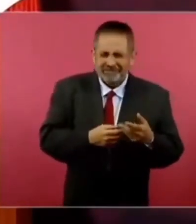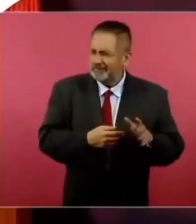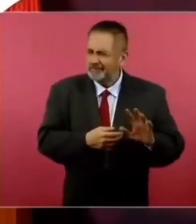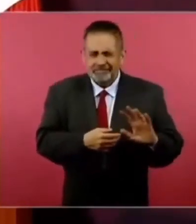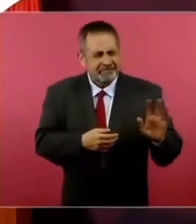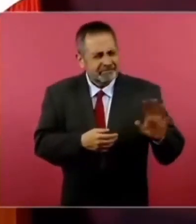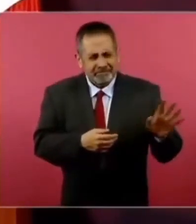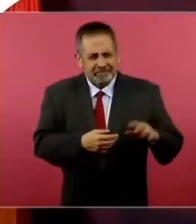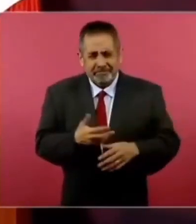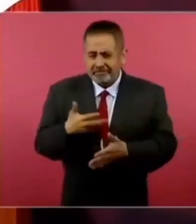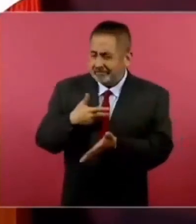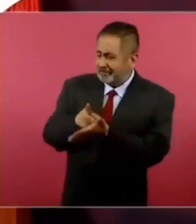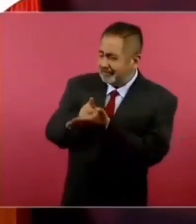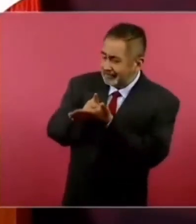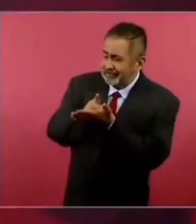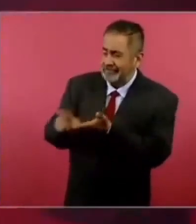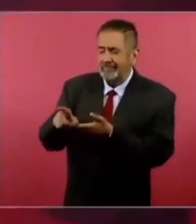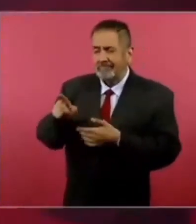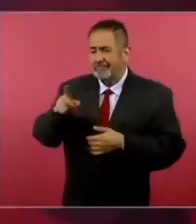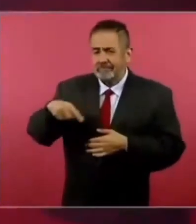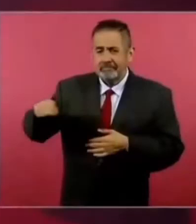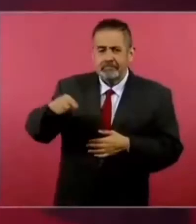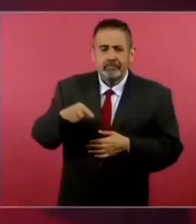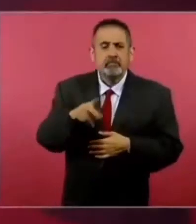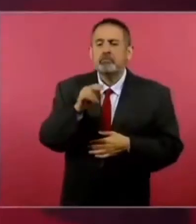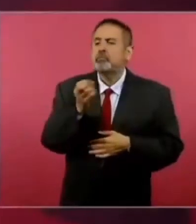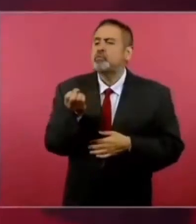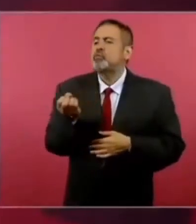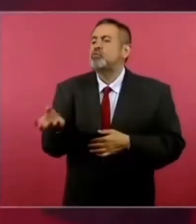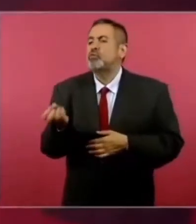derecho, porque no es una dádiva,